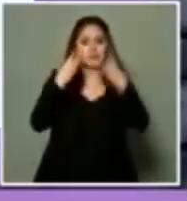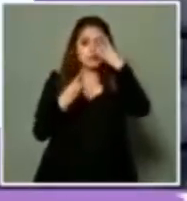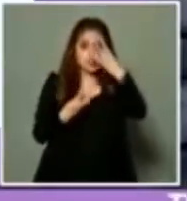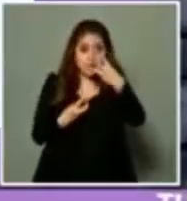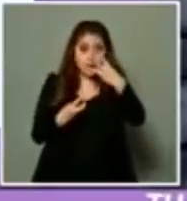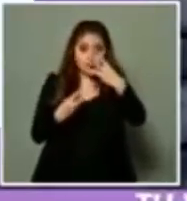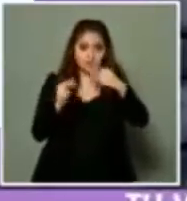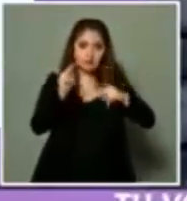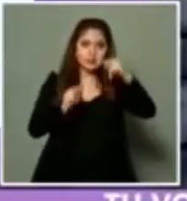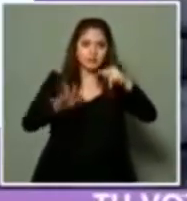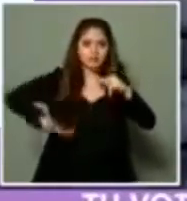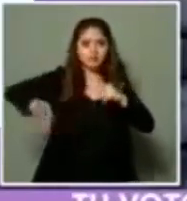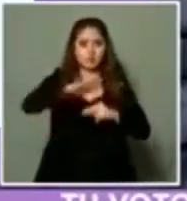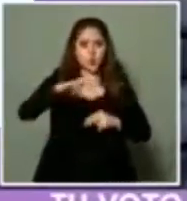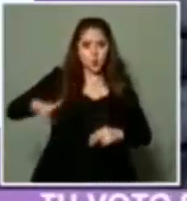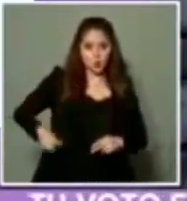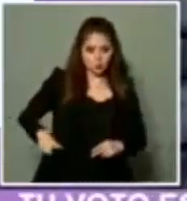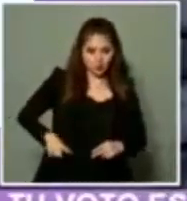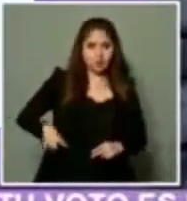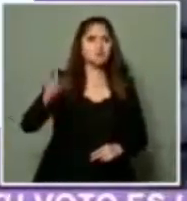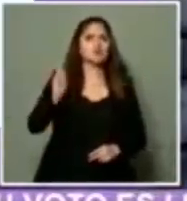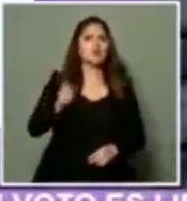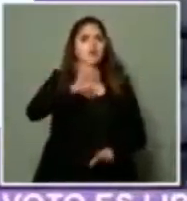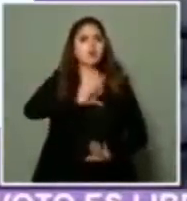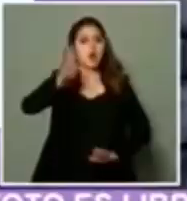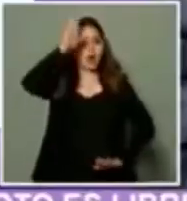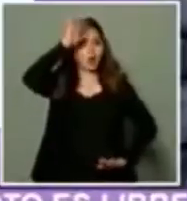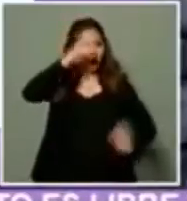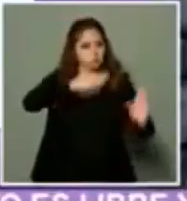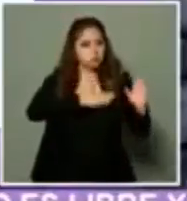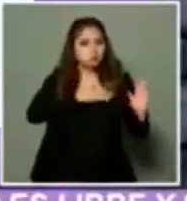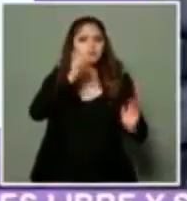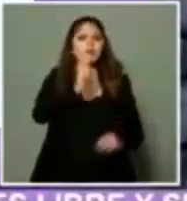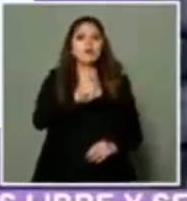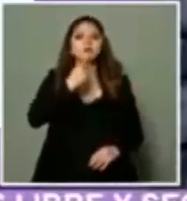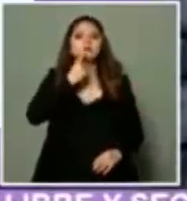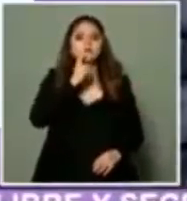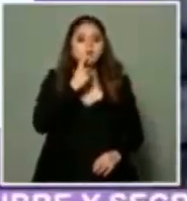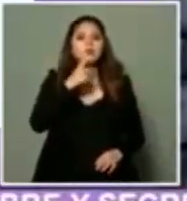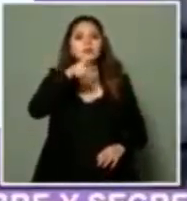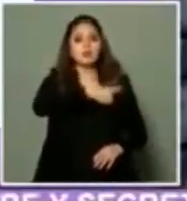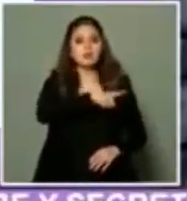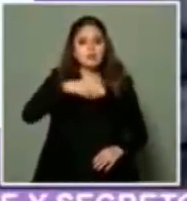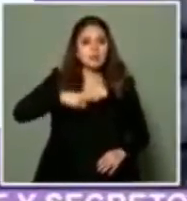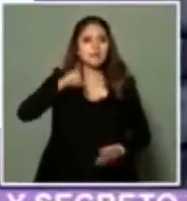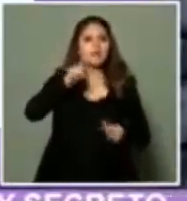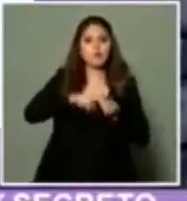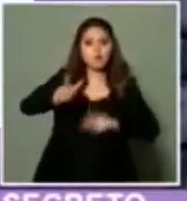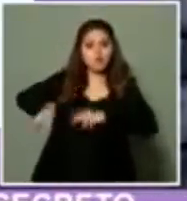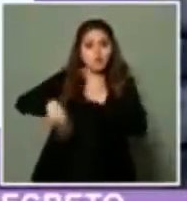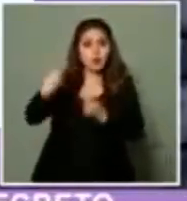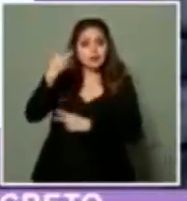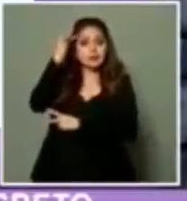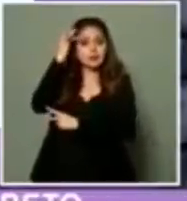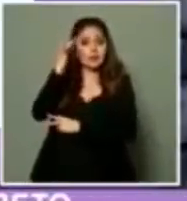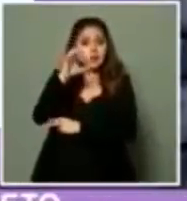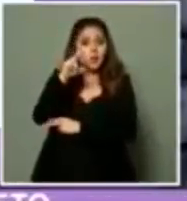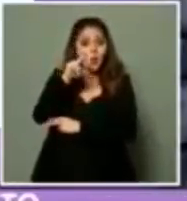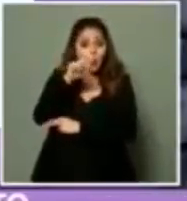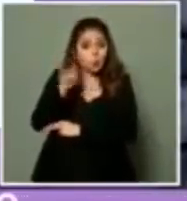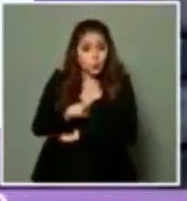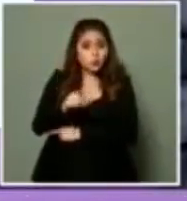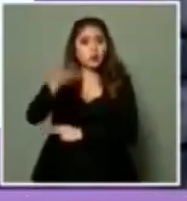un compromiso de Andrés Manuel López Obrador de resolver este tema. Fue a Santa Cruz y se comprometió